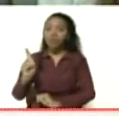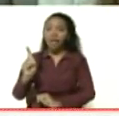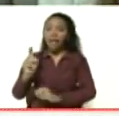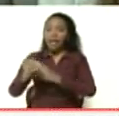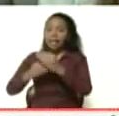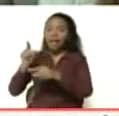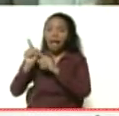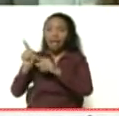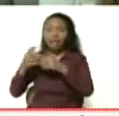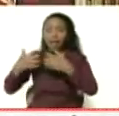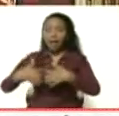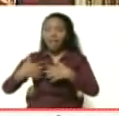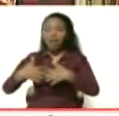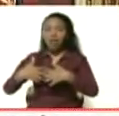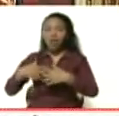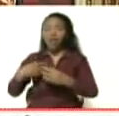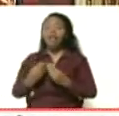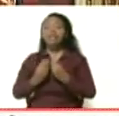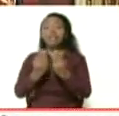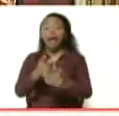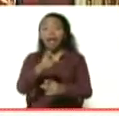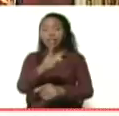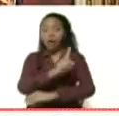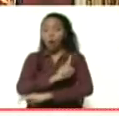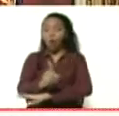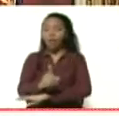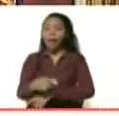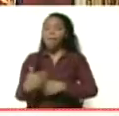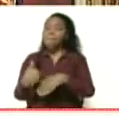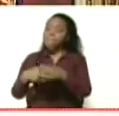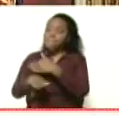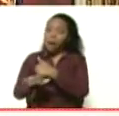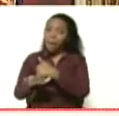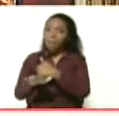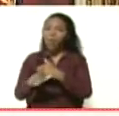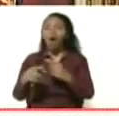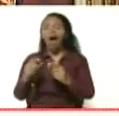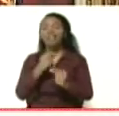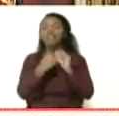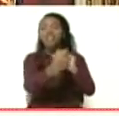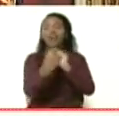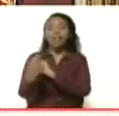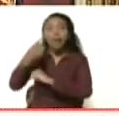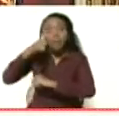esta reflexión y dar esta orden. Vamos al debate con el pueblo sobre todos estos